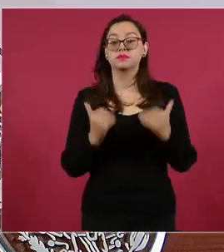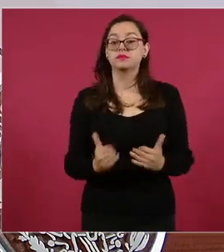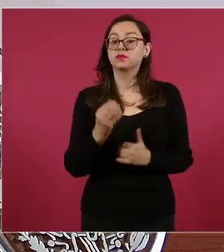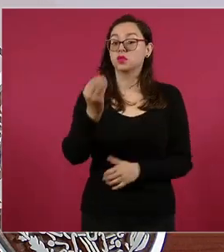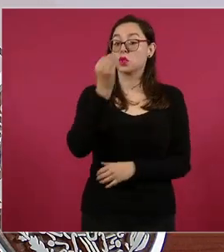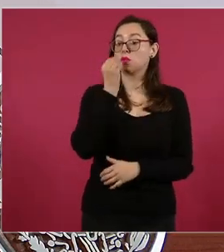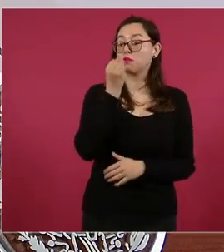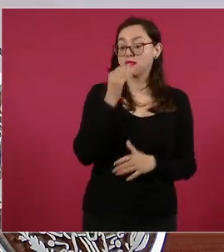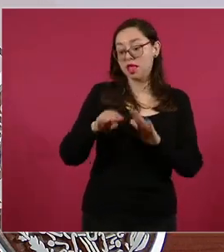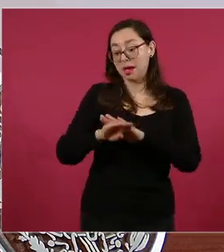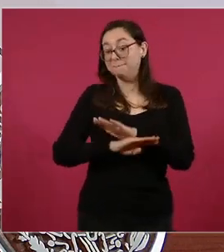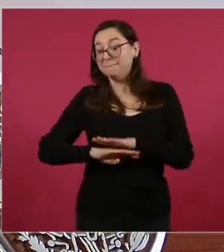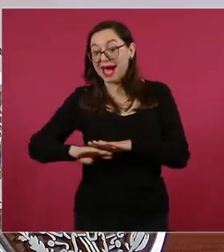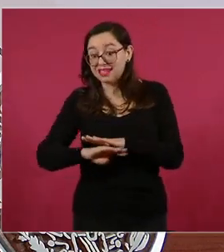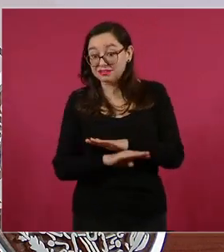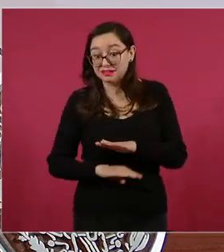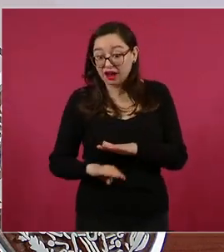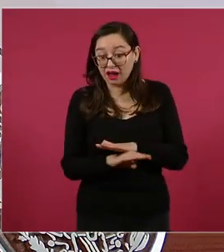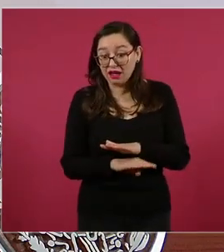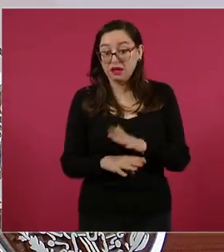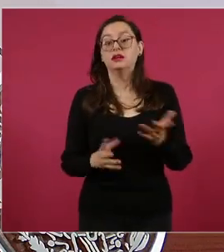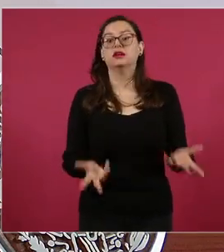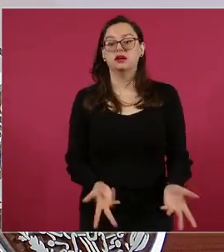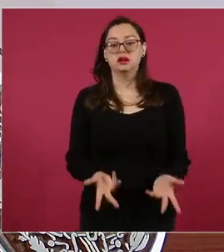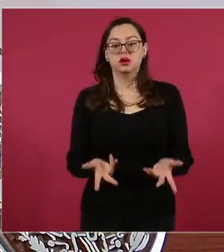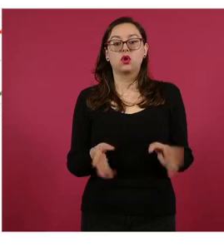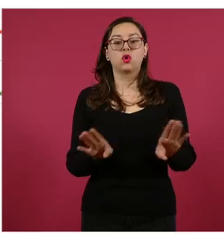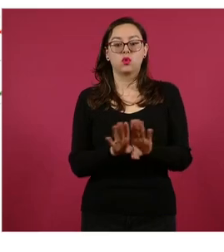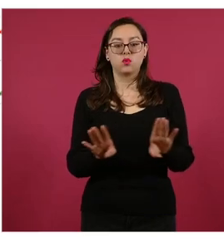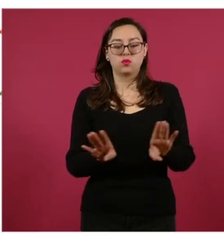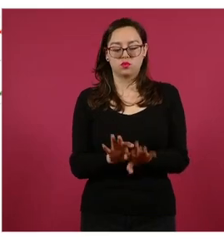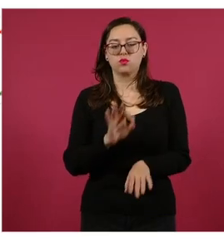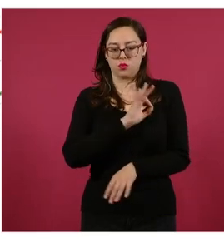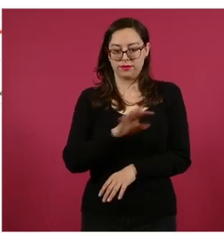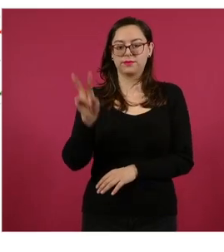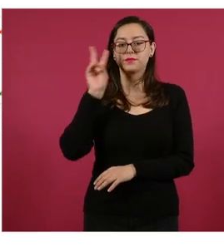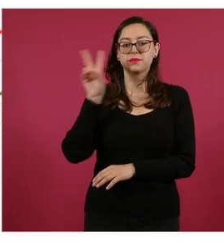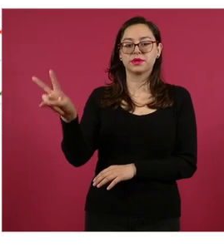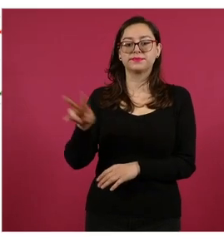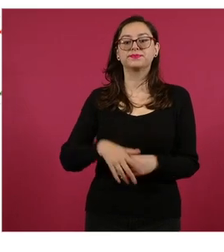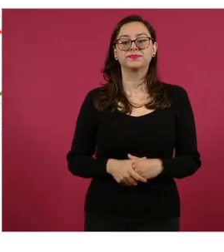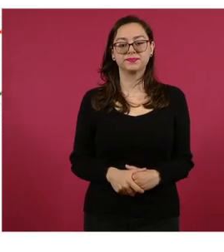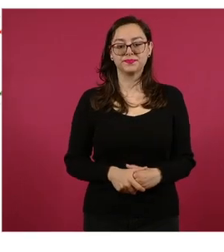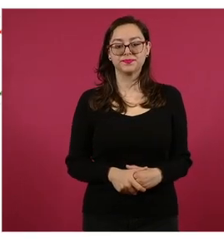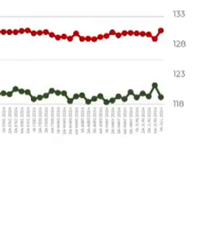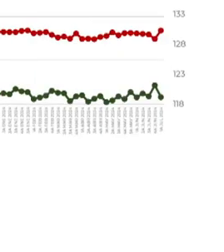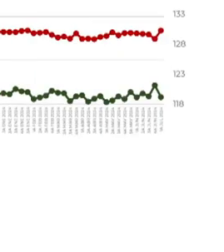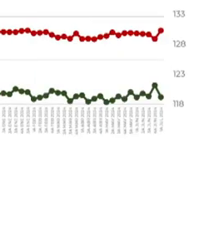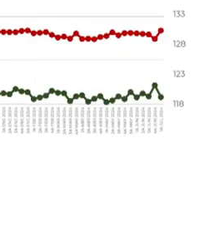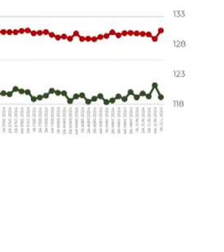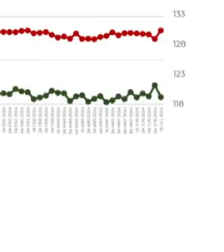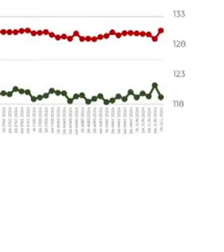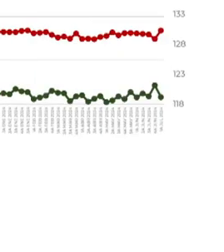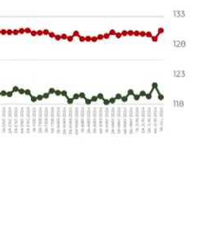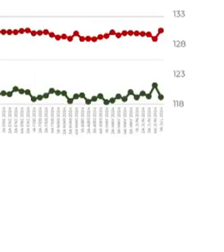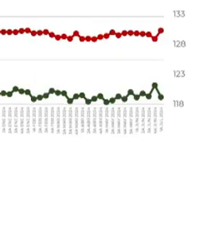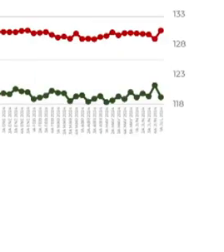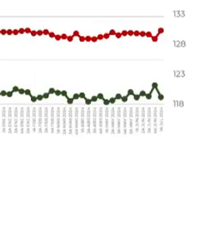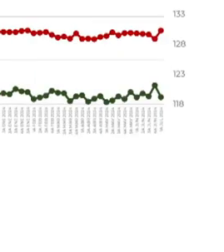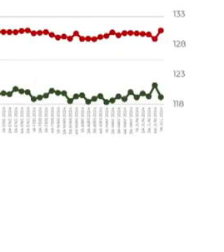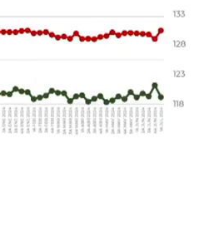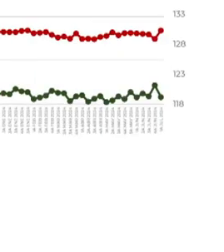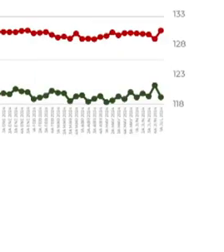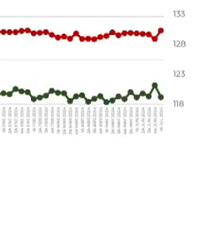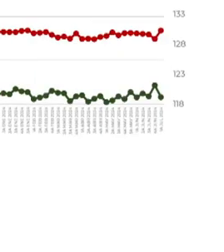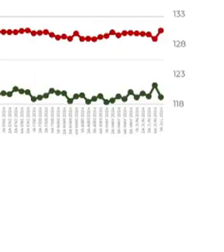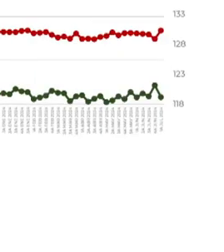de la canasta básica, cosas importantes, como podemos ver, los comportamientos en el Índice Nacional de Precios al Consumidor se siguen manteniendo, se han